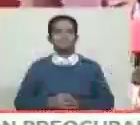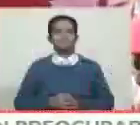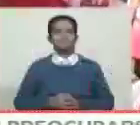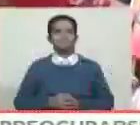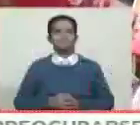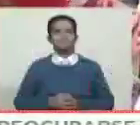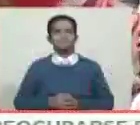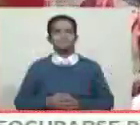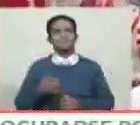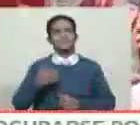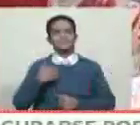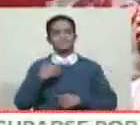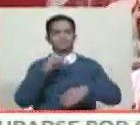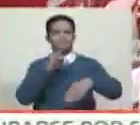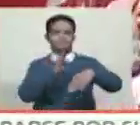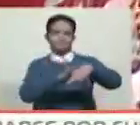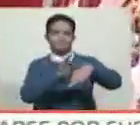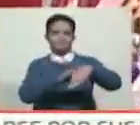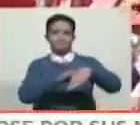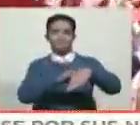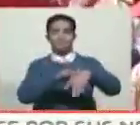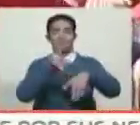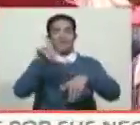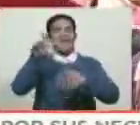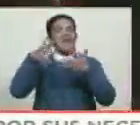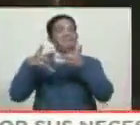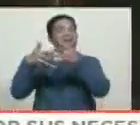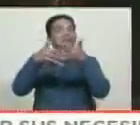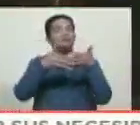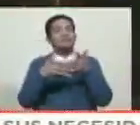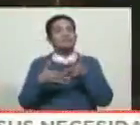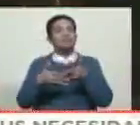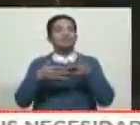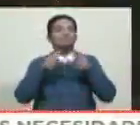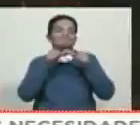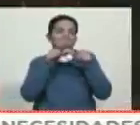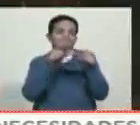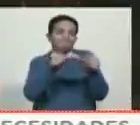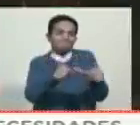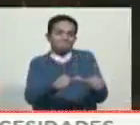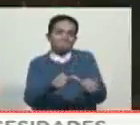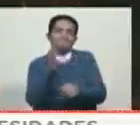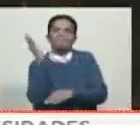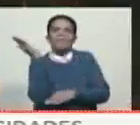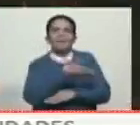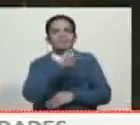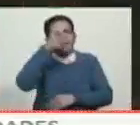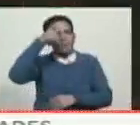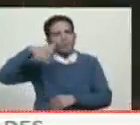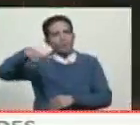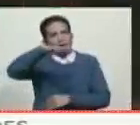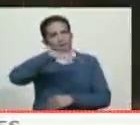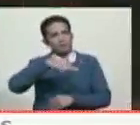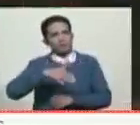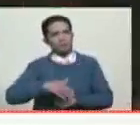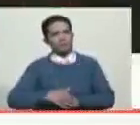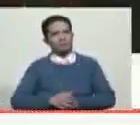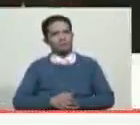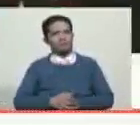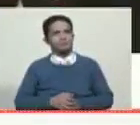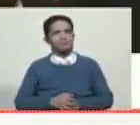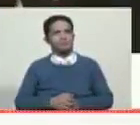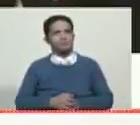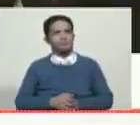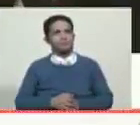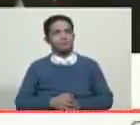imperialismo sigue intentando castigar a nuestro pueblo. Y una cosa que se llama la Major